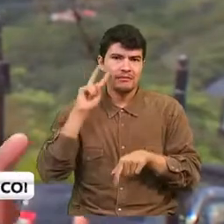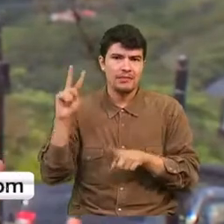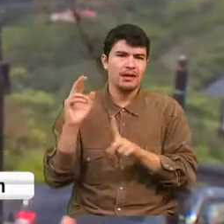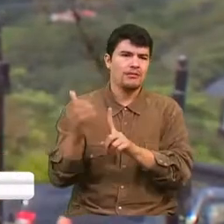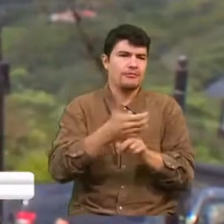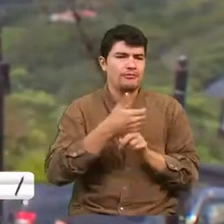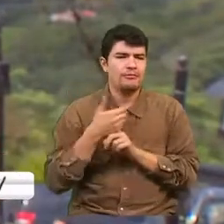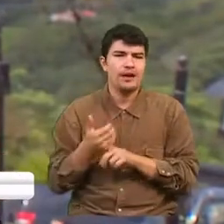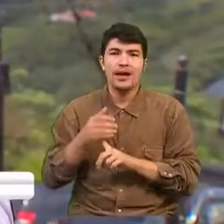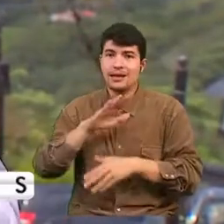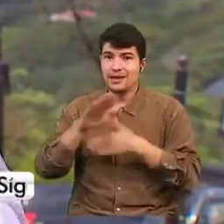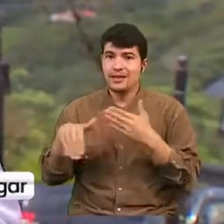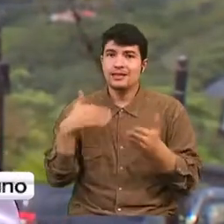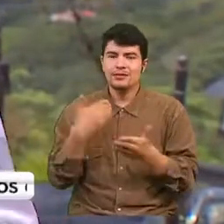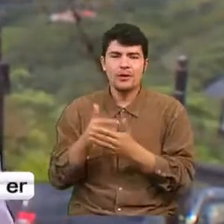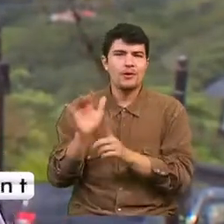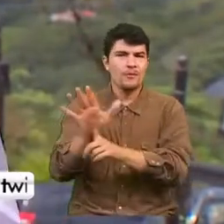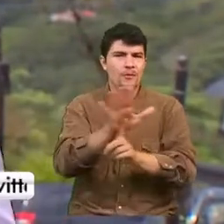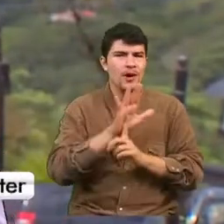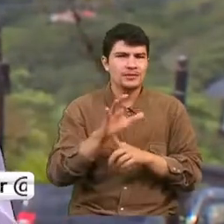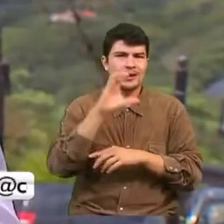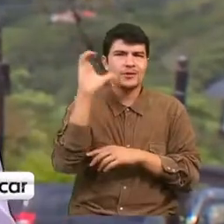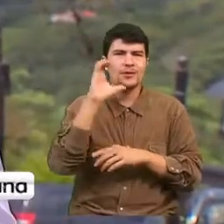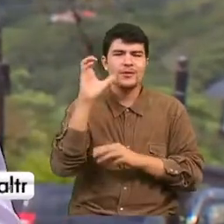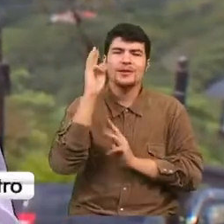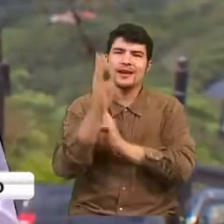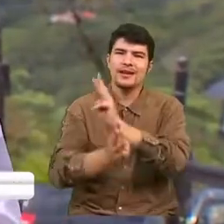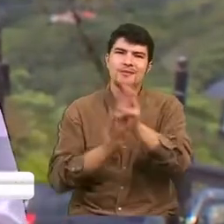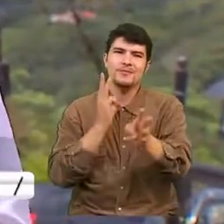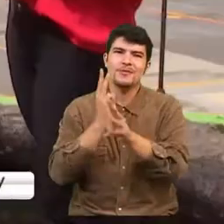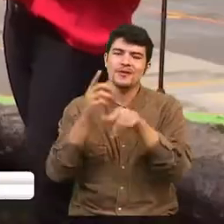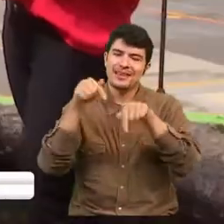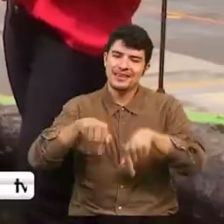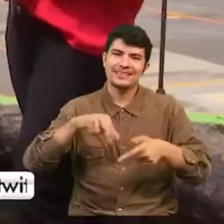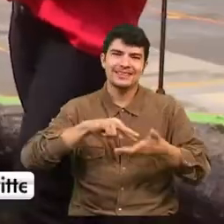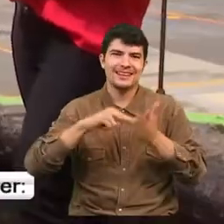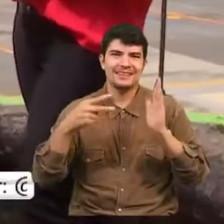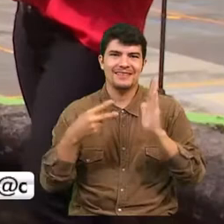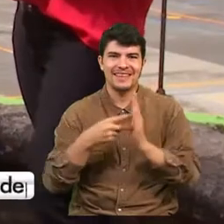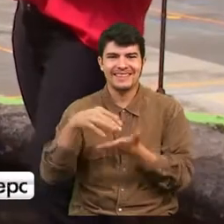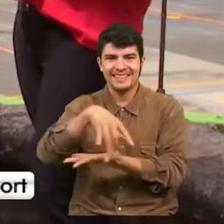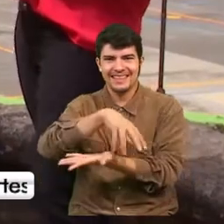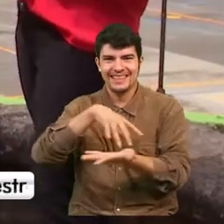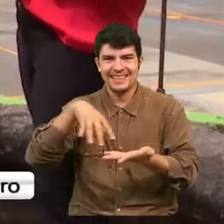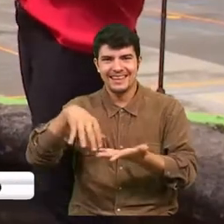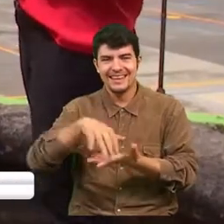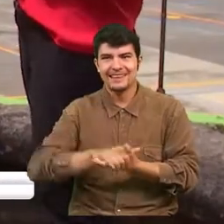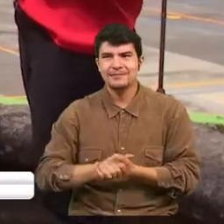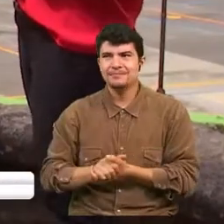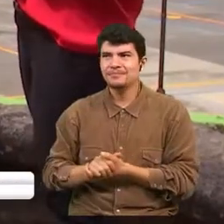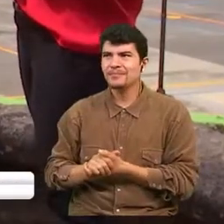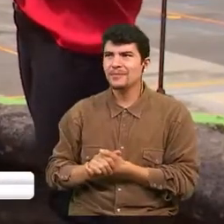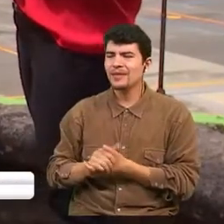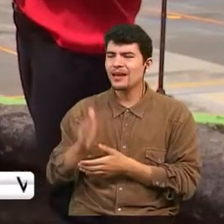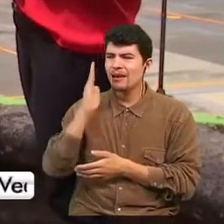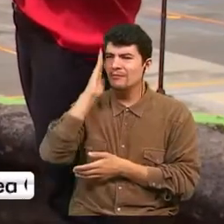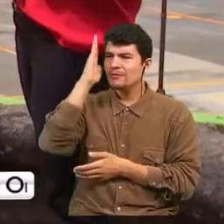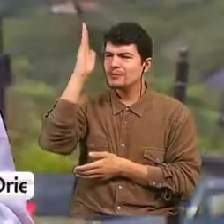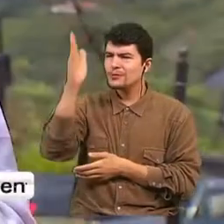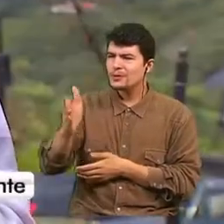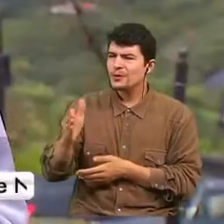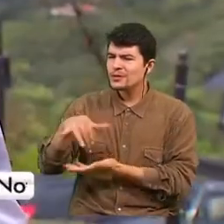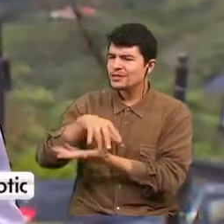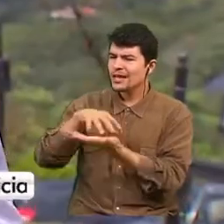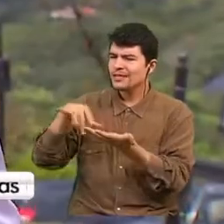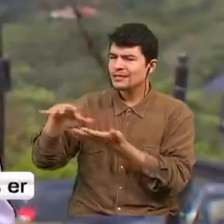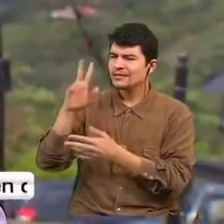y las expectativas de mostrarle a Colombia y al mundo lo que somos los santandereanos. Gobernador, ¿qué se viene en la Expedición Santander? ¿Cuál es la siguiente? Bueno,